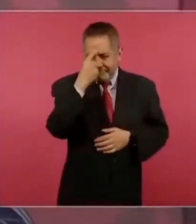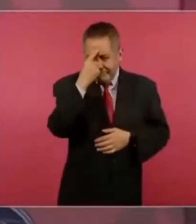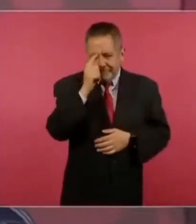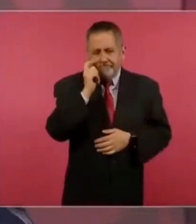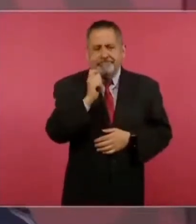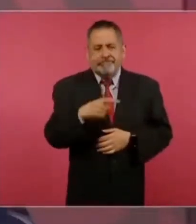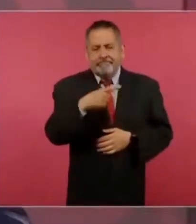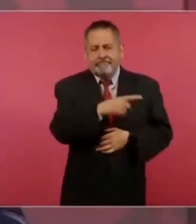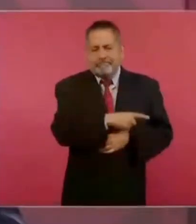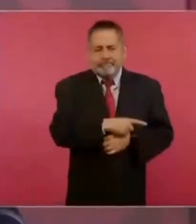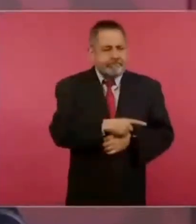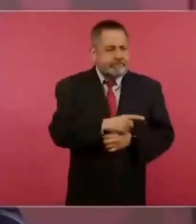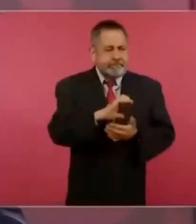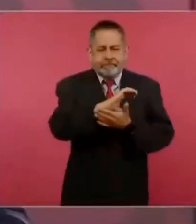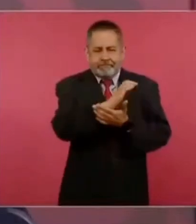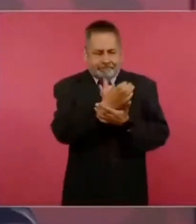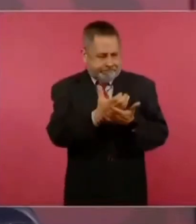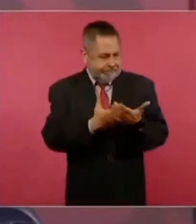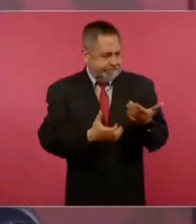básicamente era el contrato,